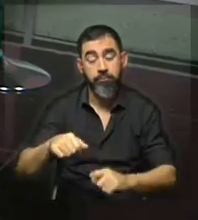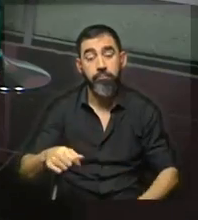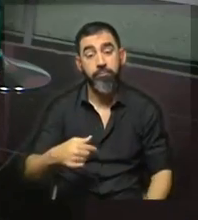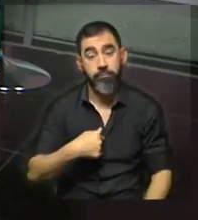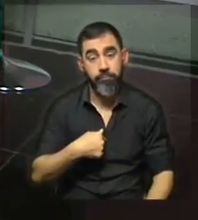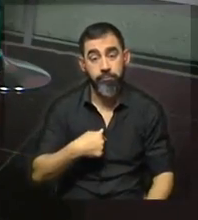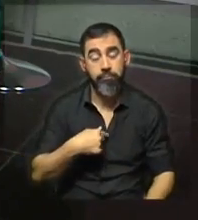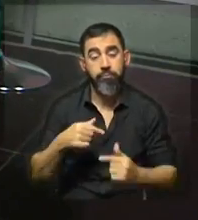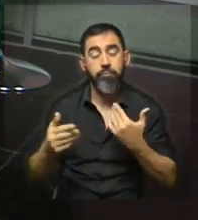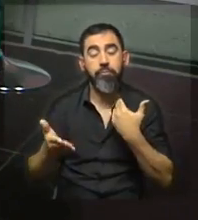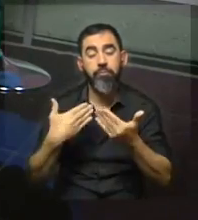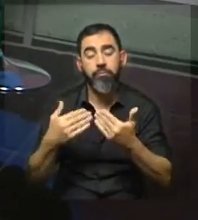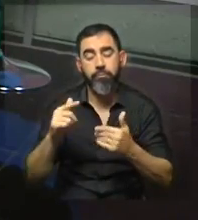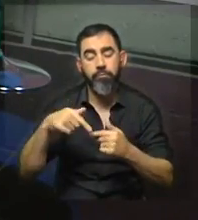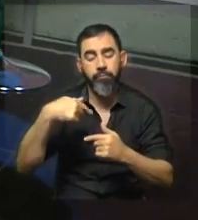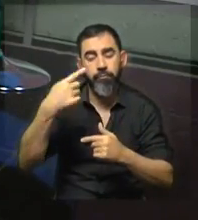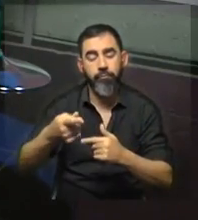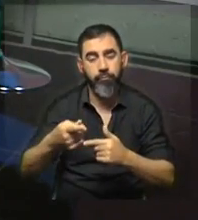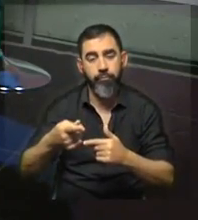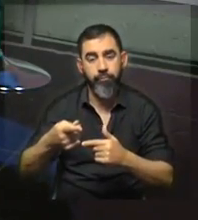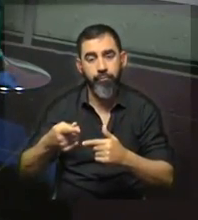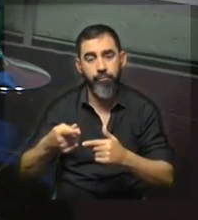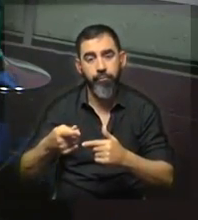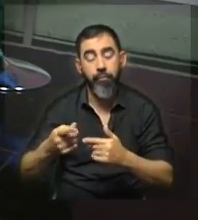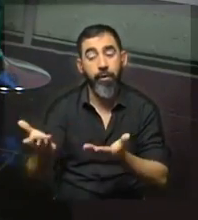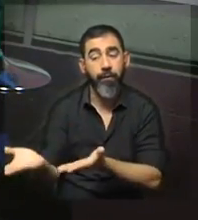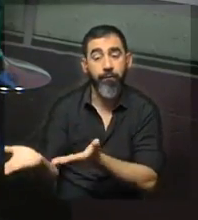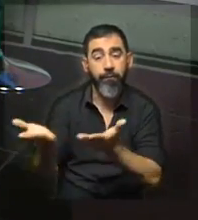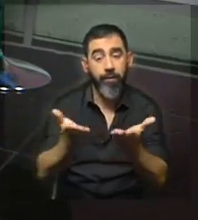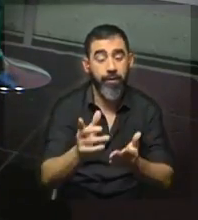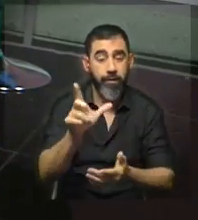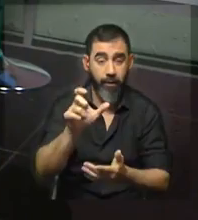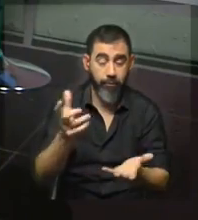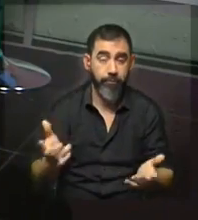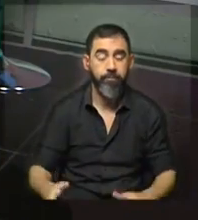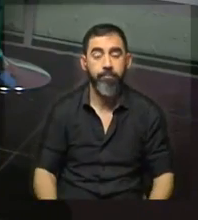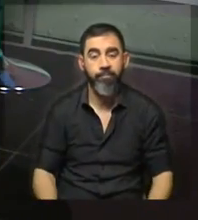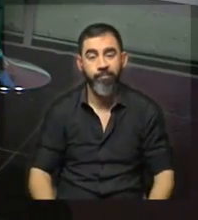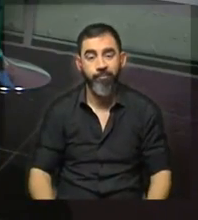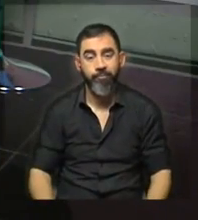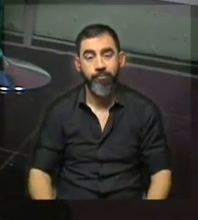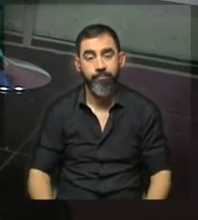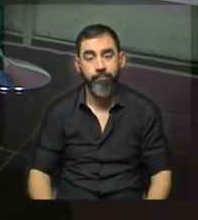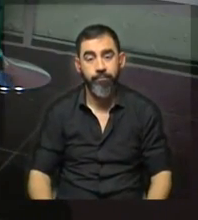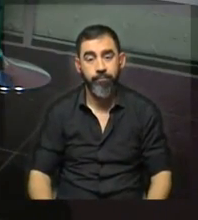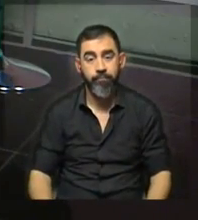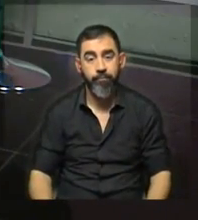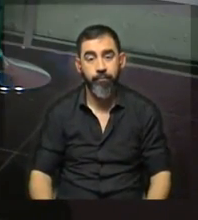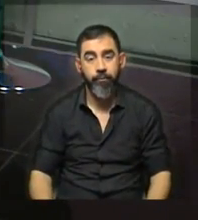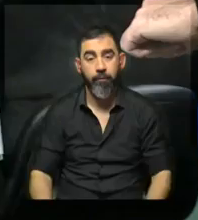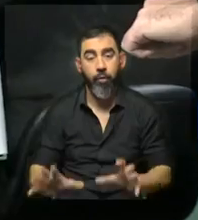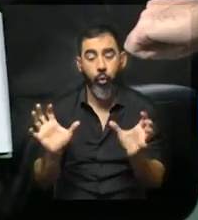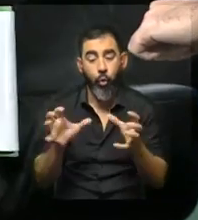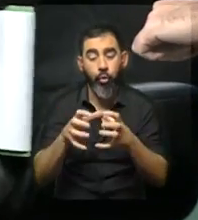una cosa que vamos a estar charlando con Pilar dentro de un ratito, con nuestros invitados, por supuesto, que es el tema de la concentración de medios, pero a nivel